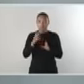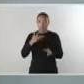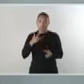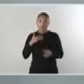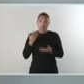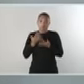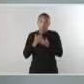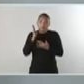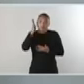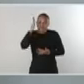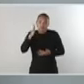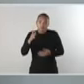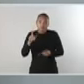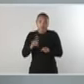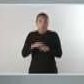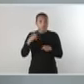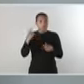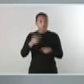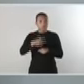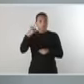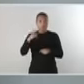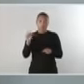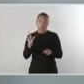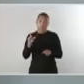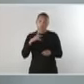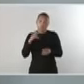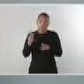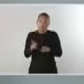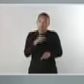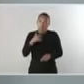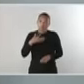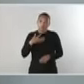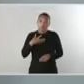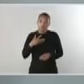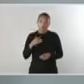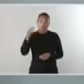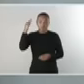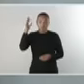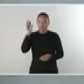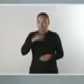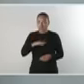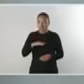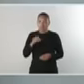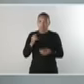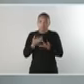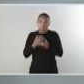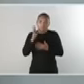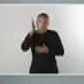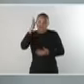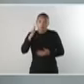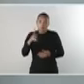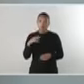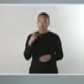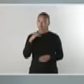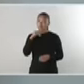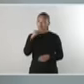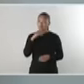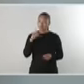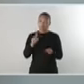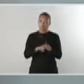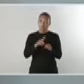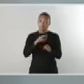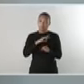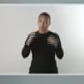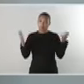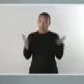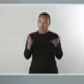y eso es grave cuando un pueblo pierde la esperanza tenemos que preocuparnos porque puede haber una